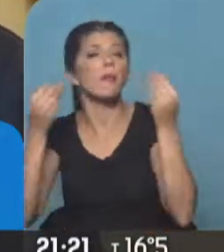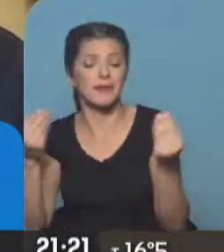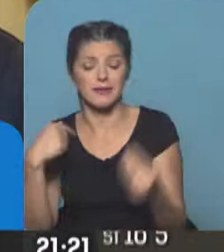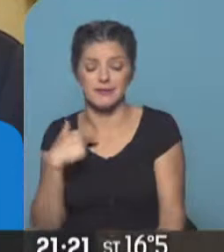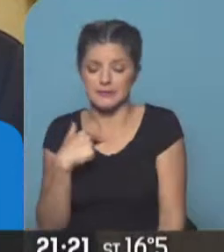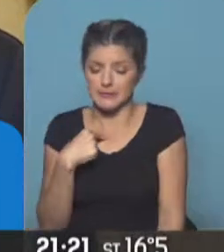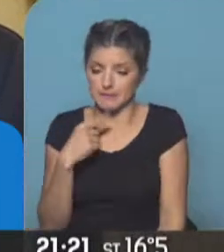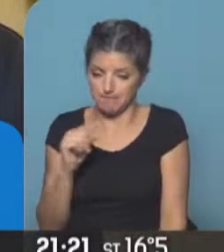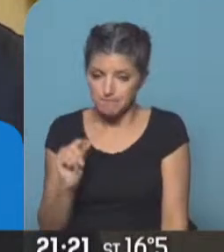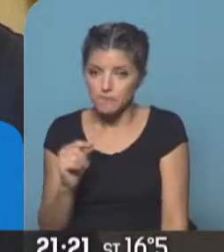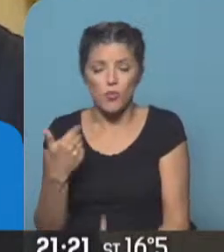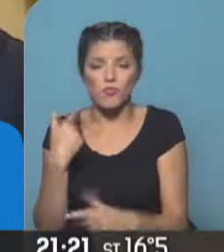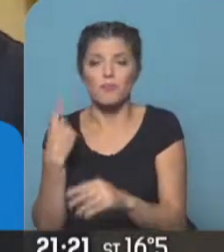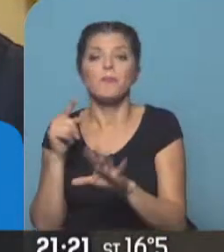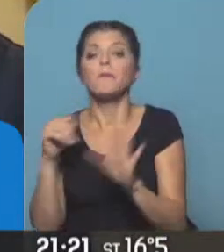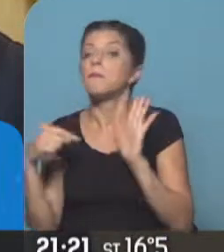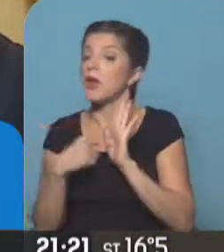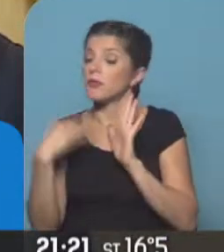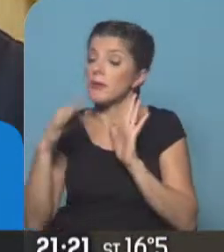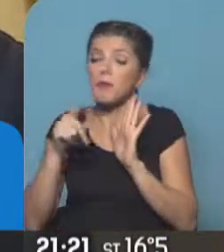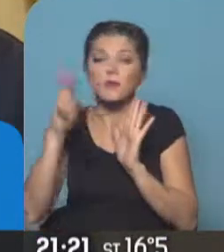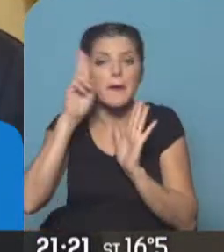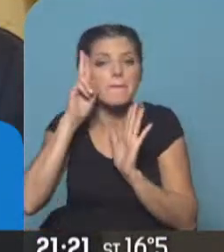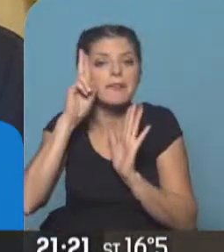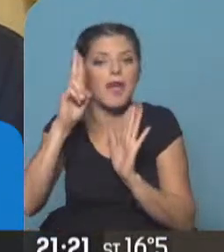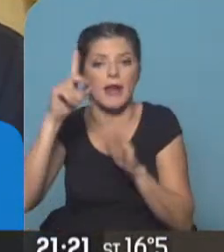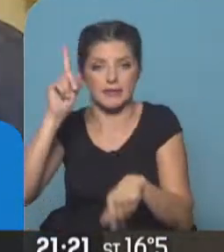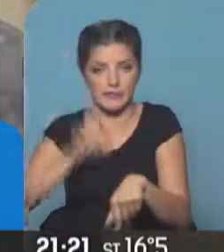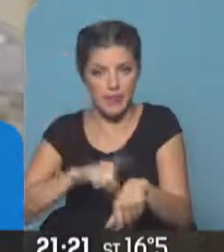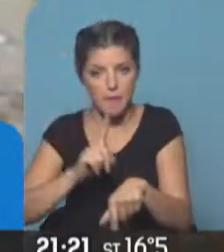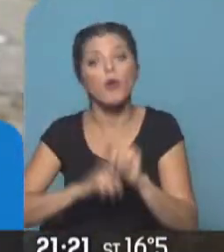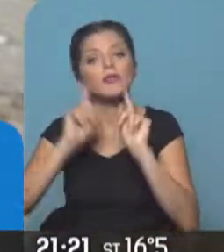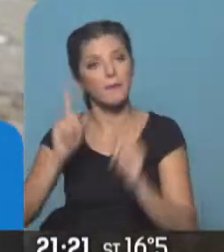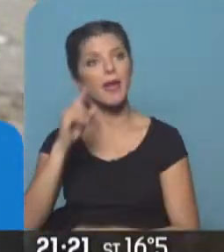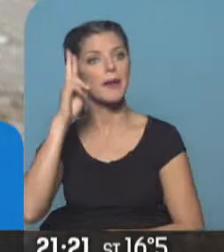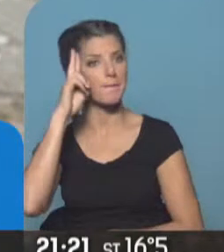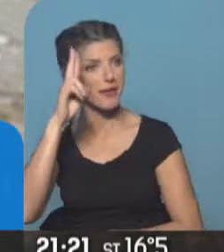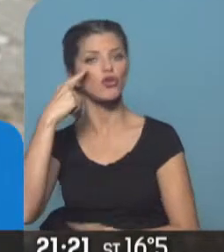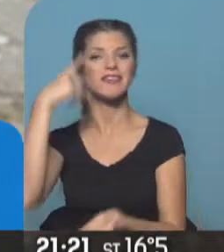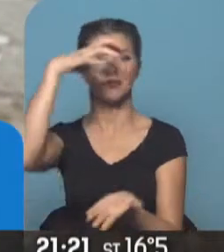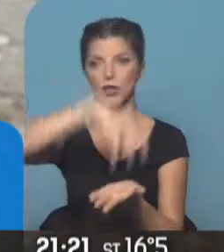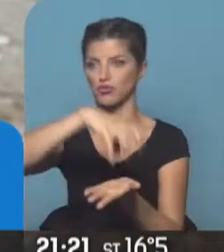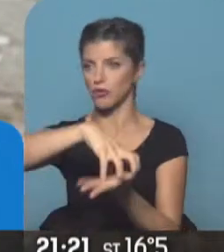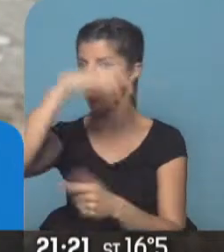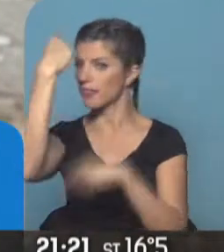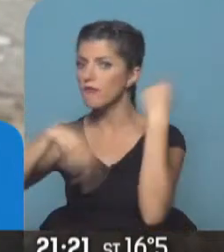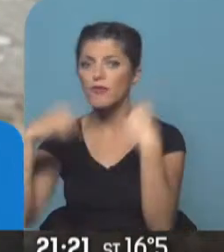ser respetuosos de los tiempos y de las instituciones. Y aquí es la justicia la que tiene que dar